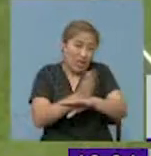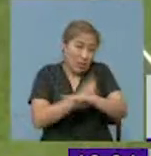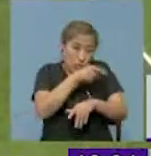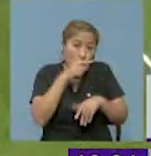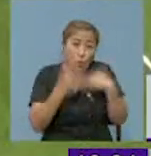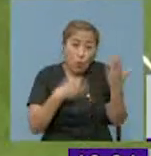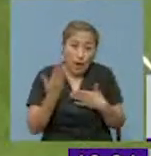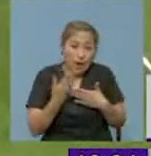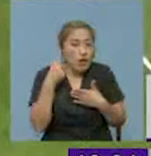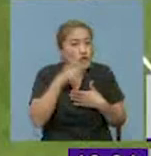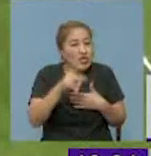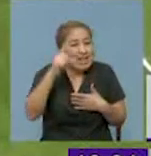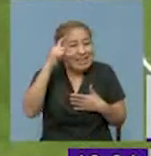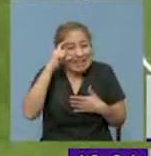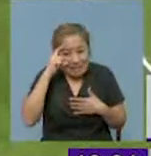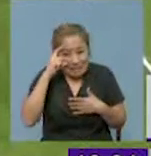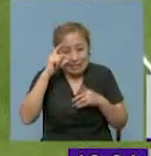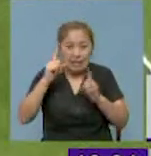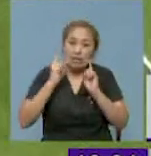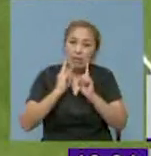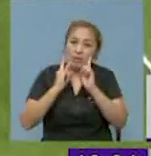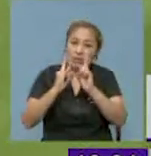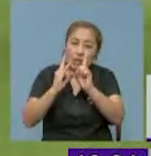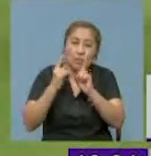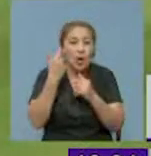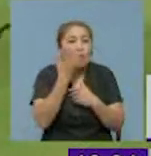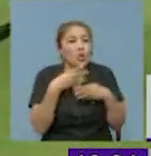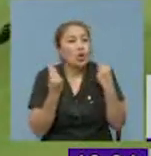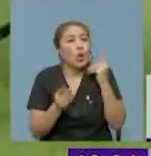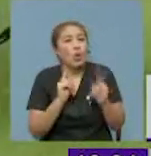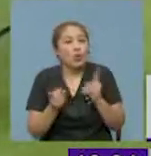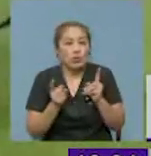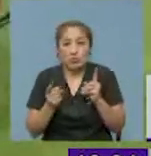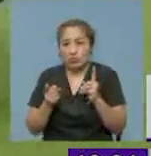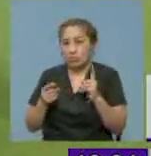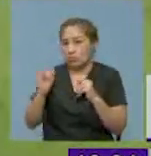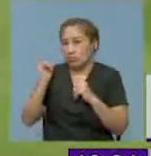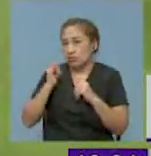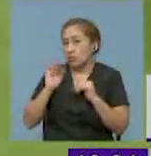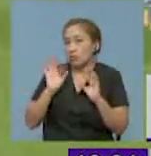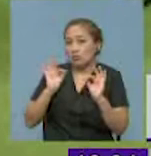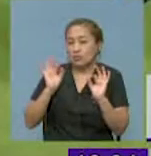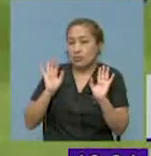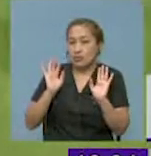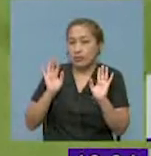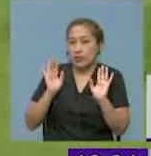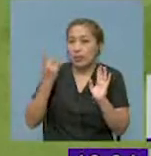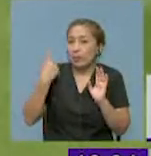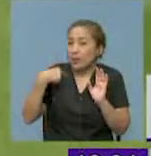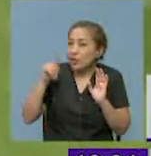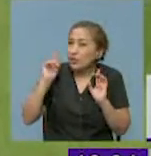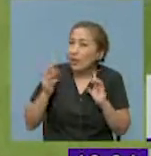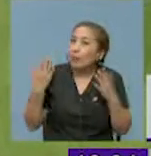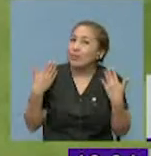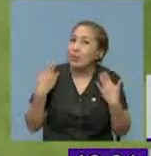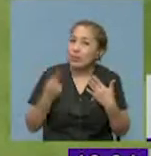vos sos del 10 definido no sos del día definido de tves soy el enganche definido digamos pero también se le dan